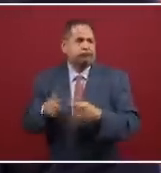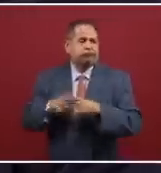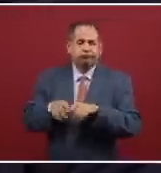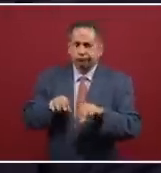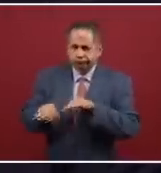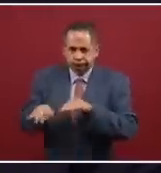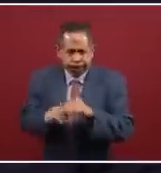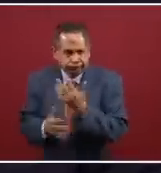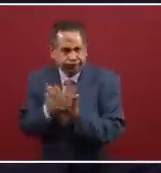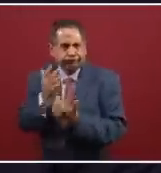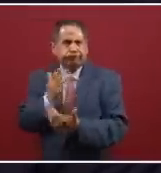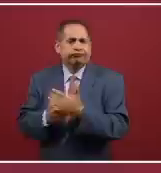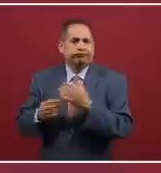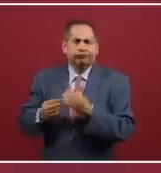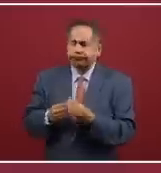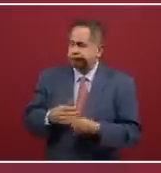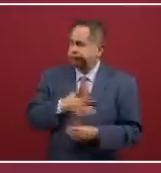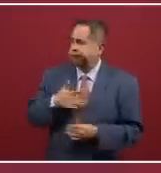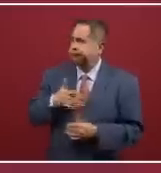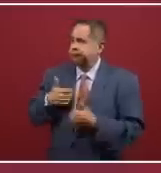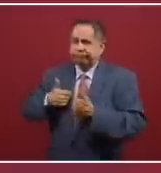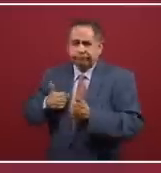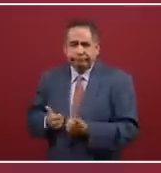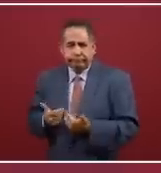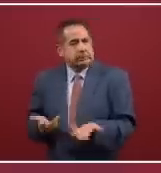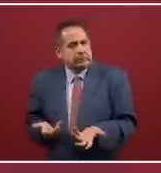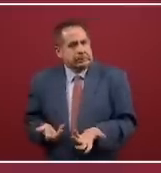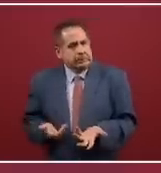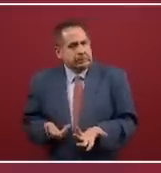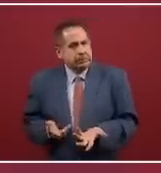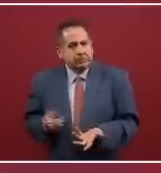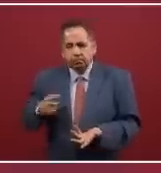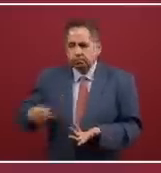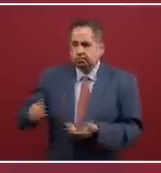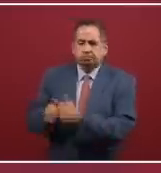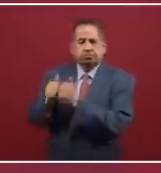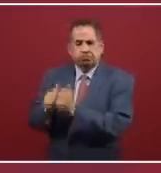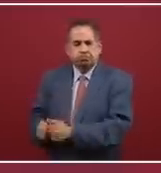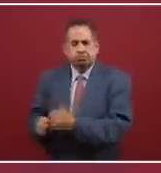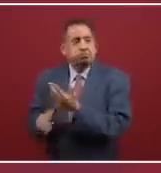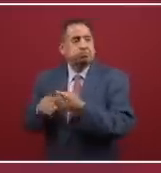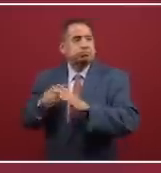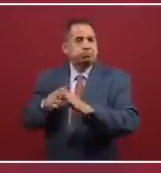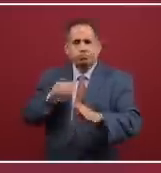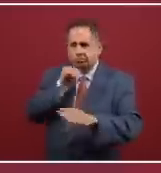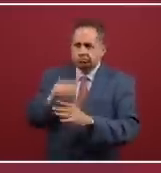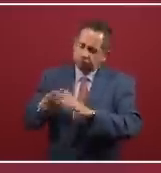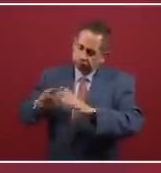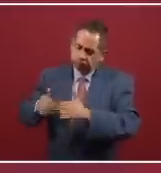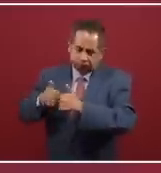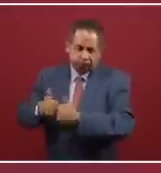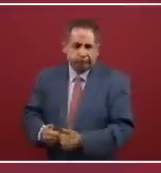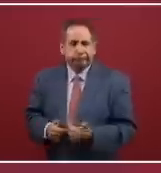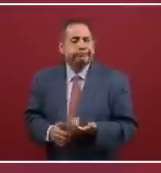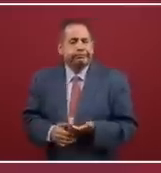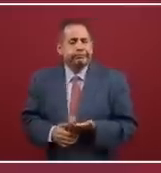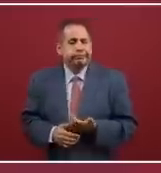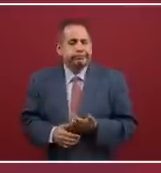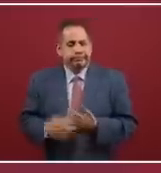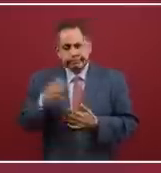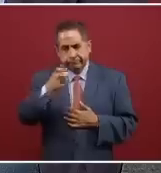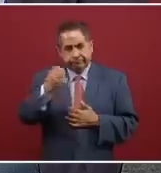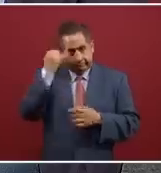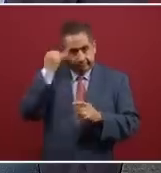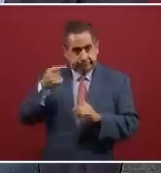con bienestar se puedan resolver los conflictos esa es nuestra